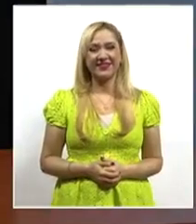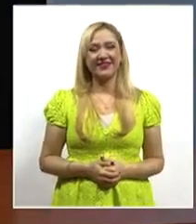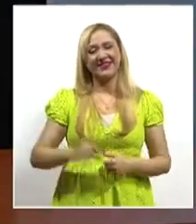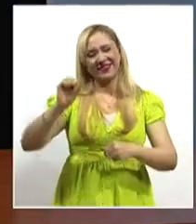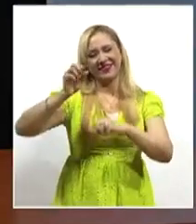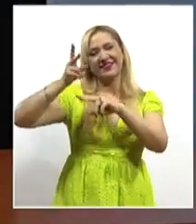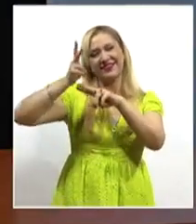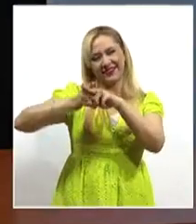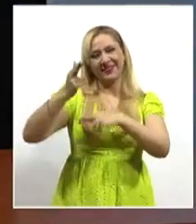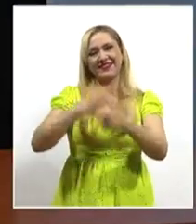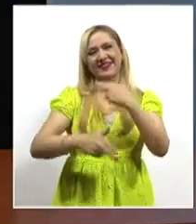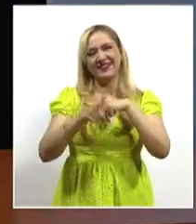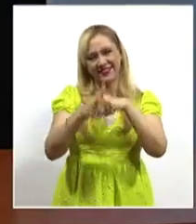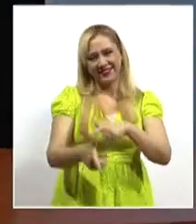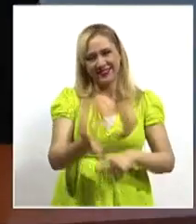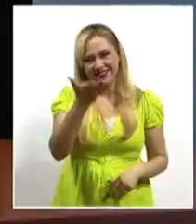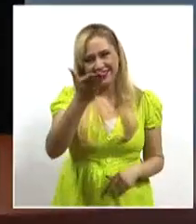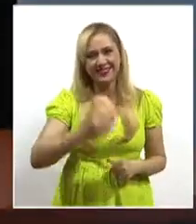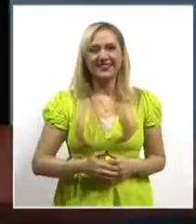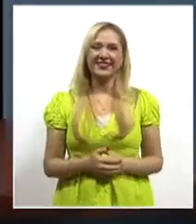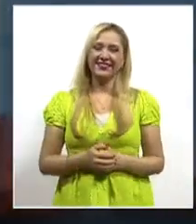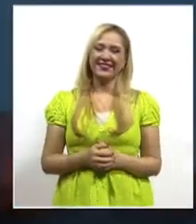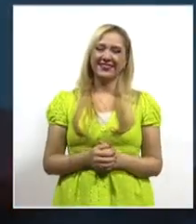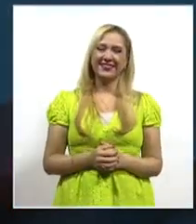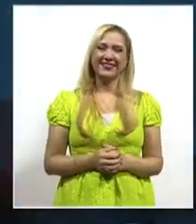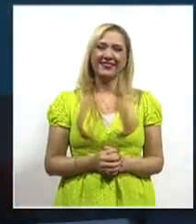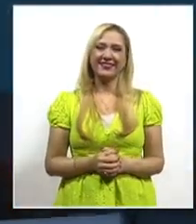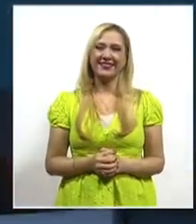Vamos a una pausa y continuamos con más.